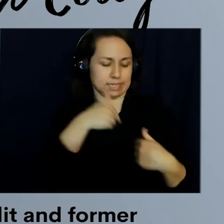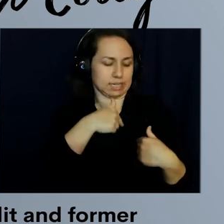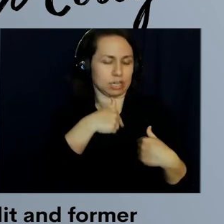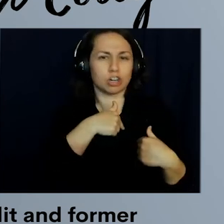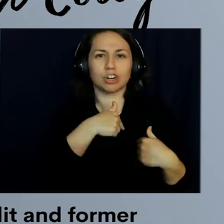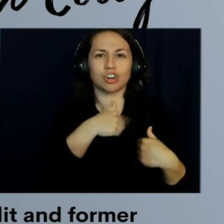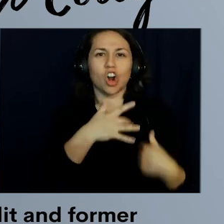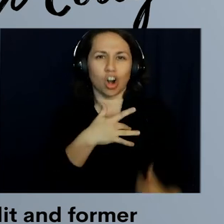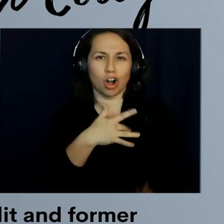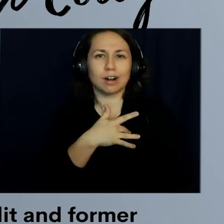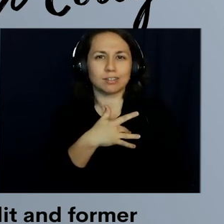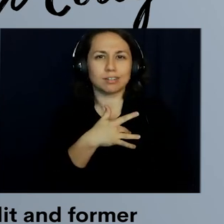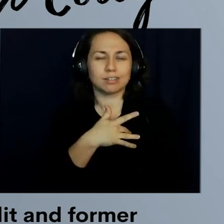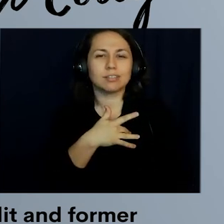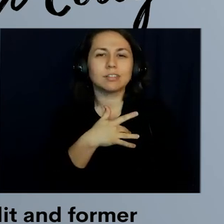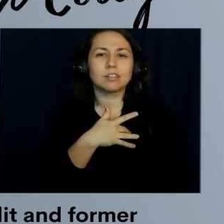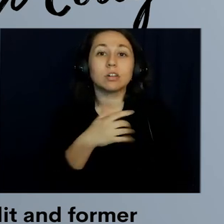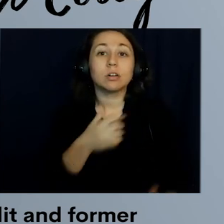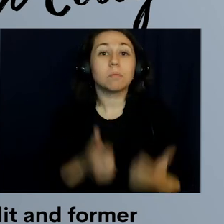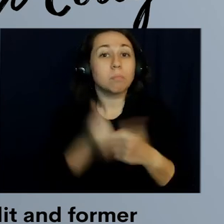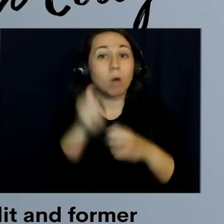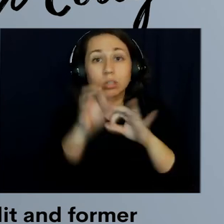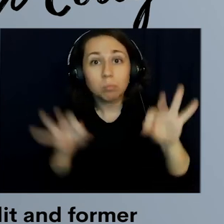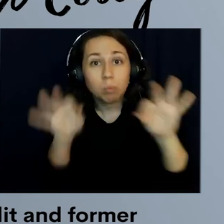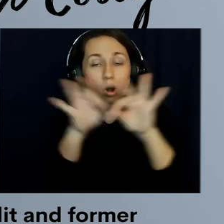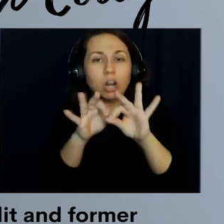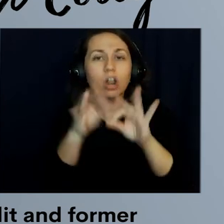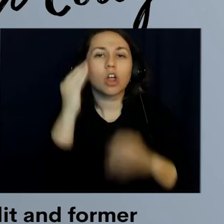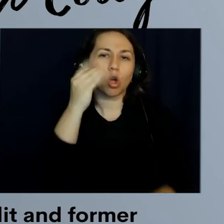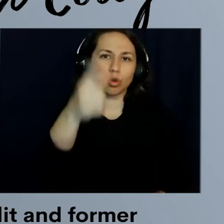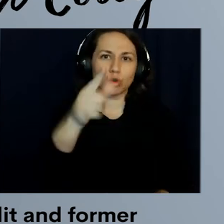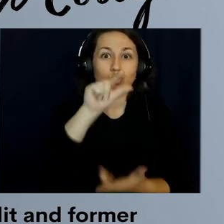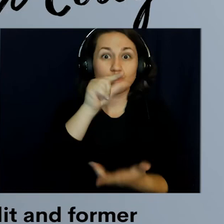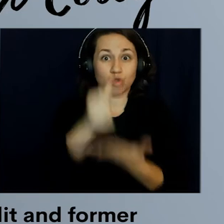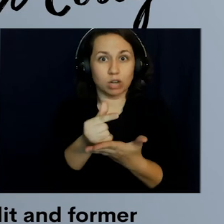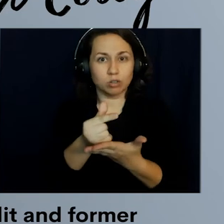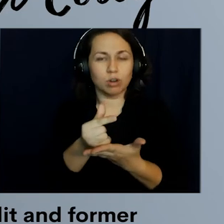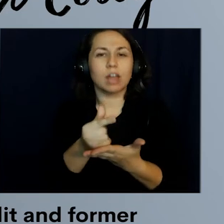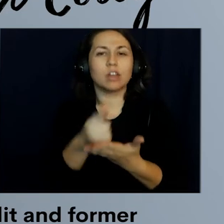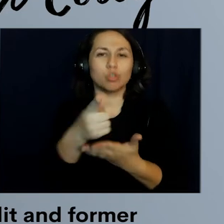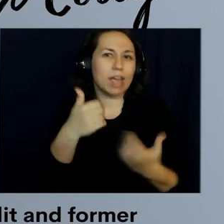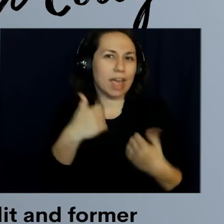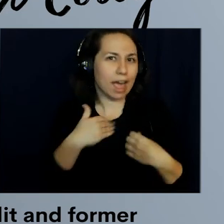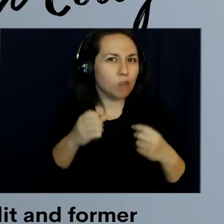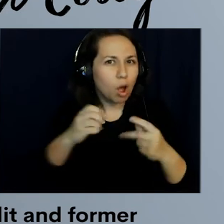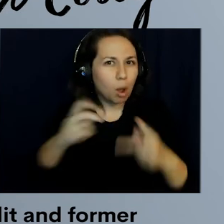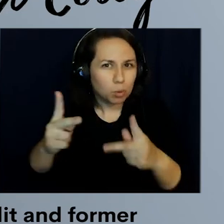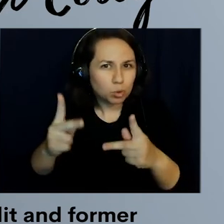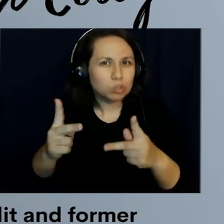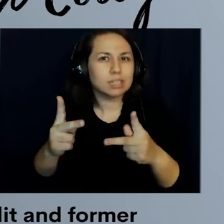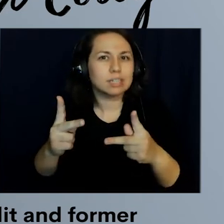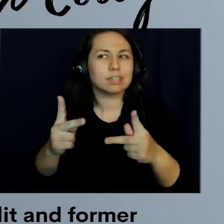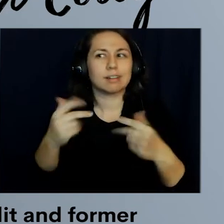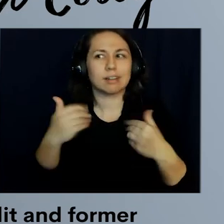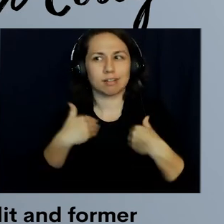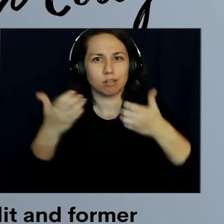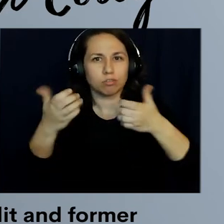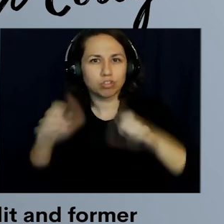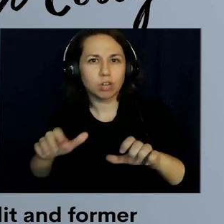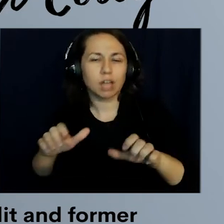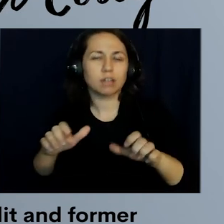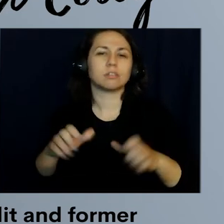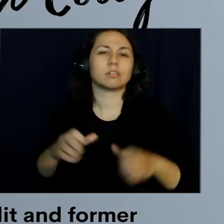esto. Mi manera fue a través del fútbol. Yo solía ir a ver jugar al equipo para el que ahora juego. Yo era muy malo cuando estaba